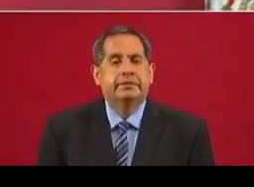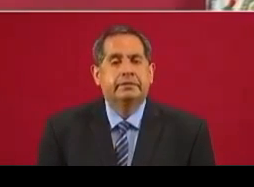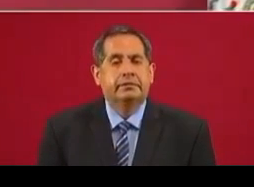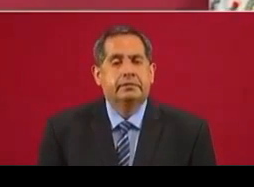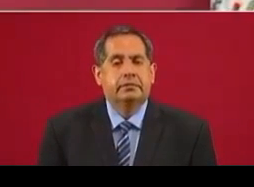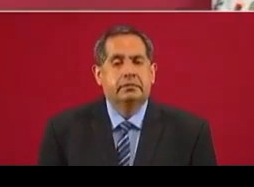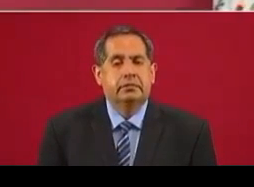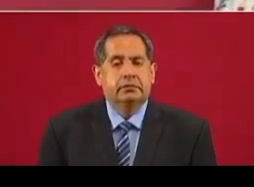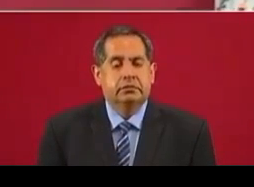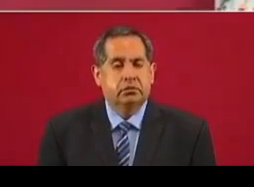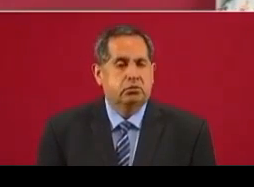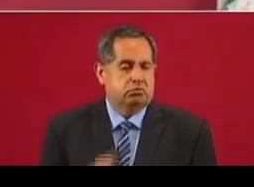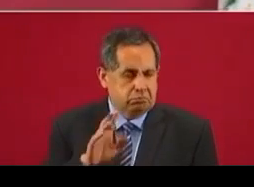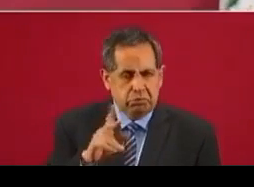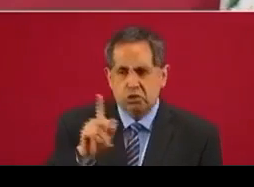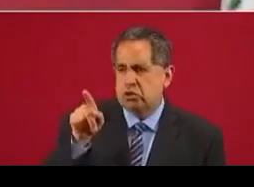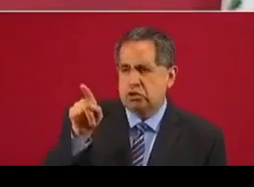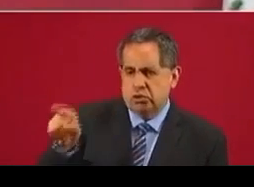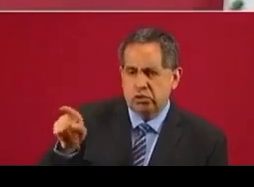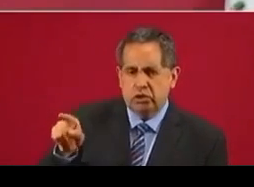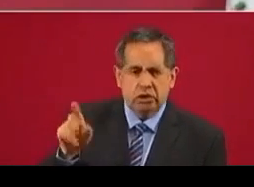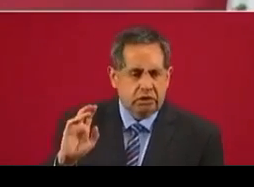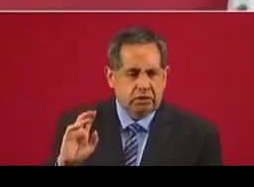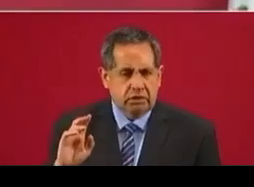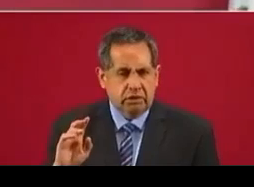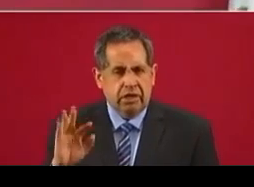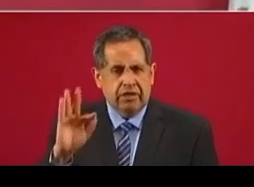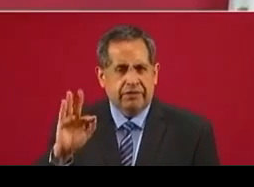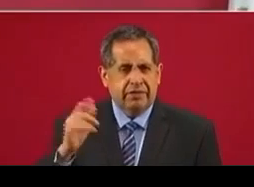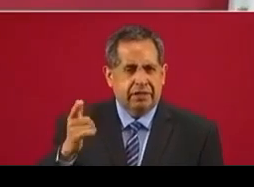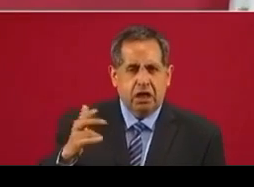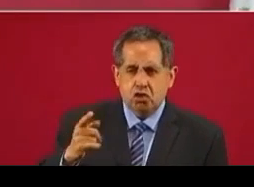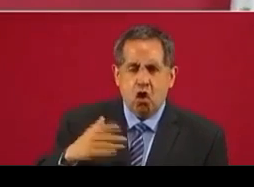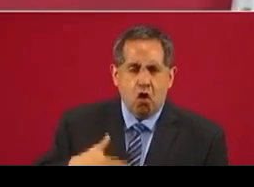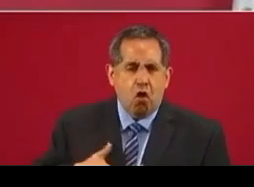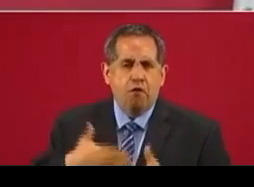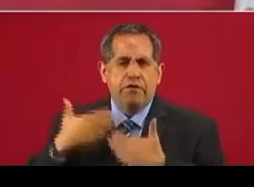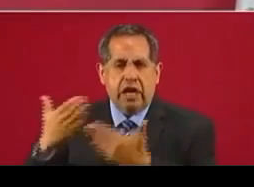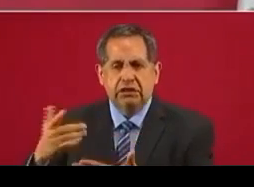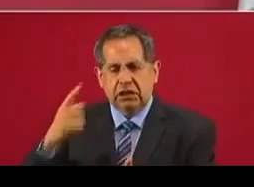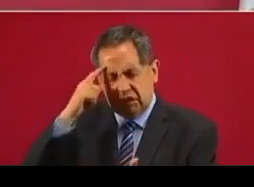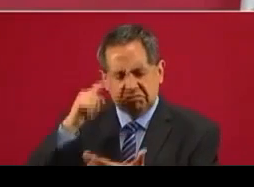le tengo confianza al fiscal general